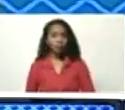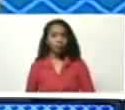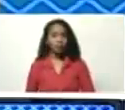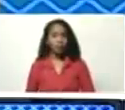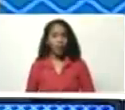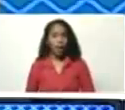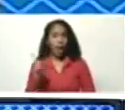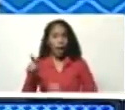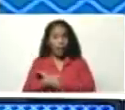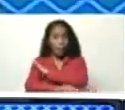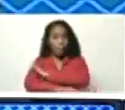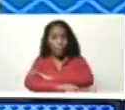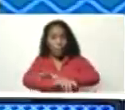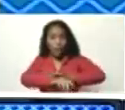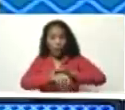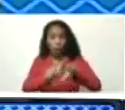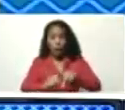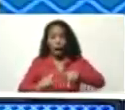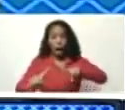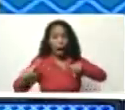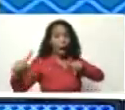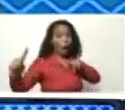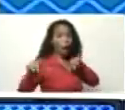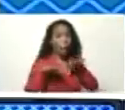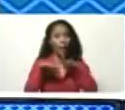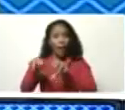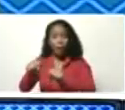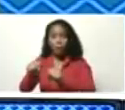El brazo largo del imperialismo norteamericano,